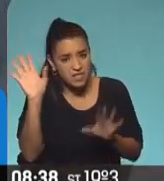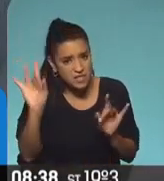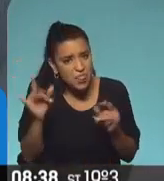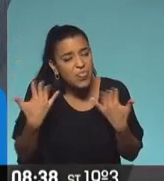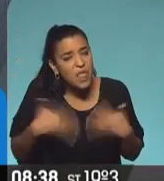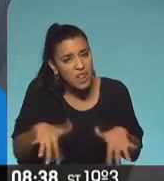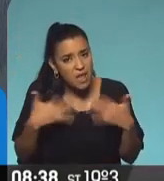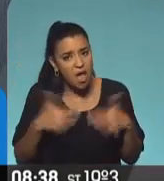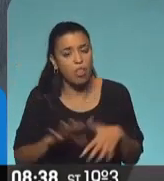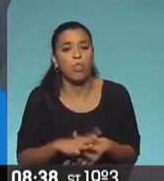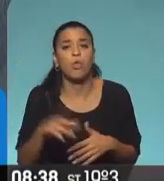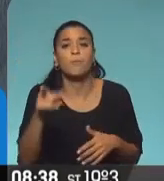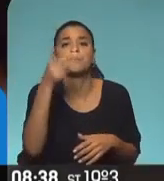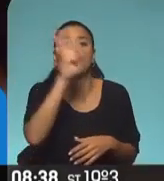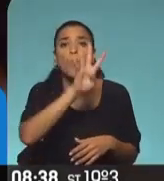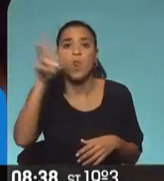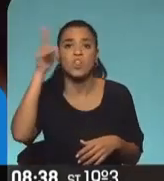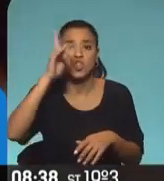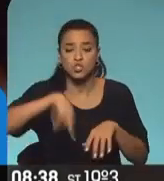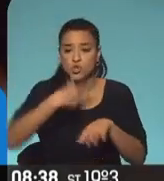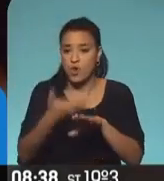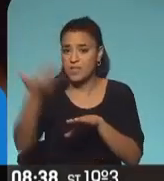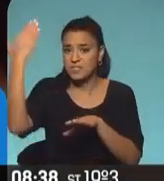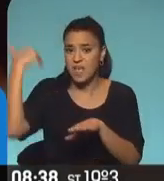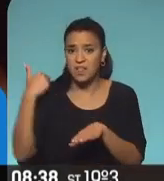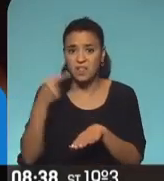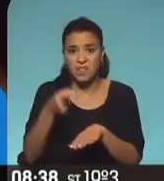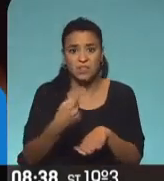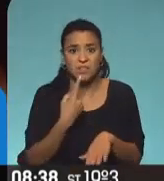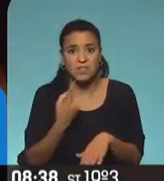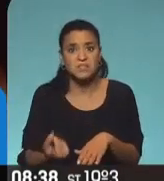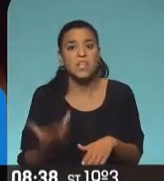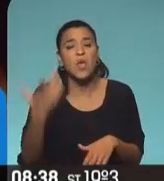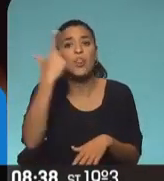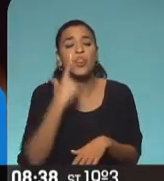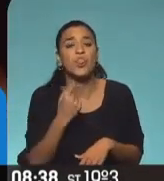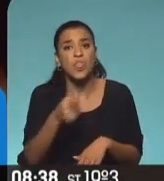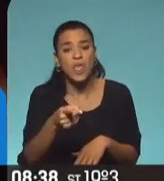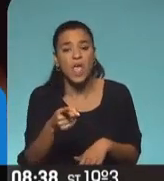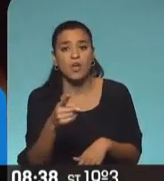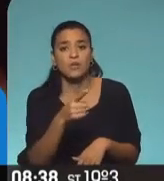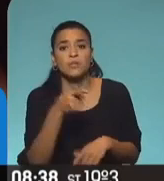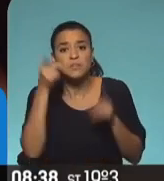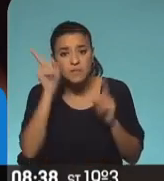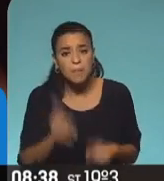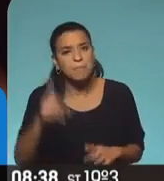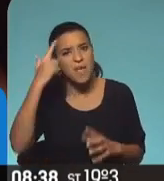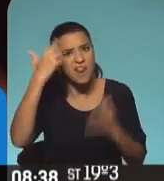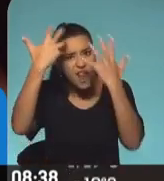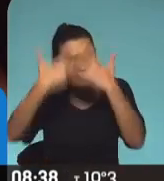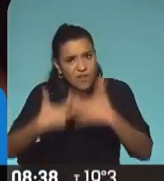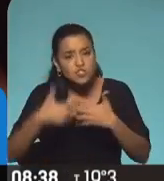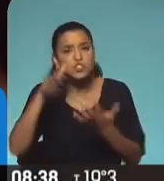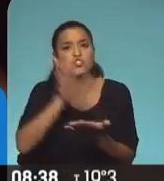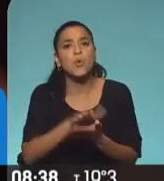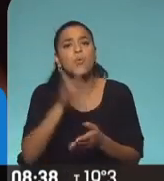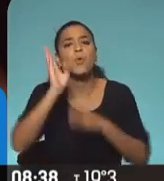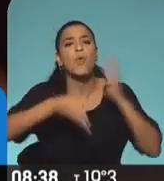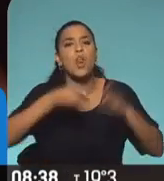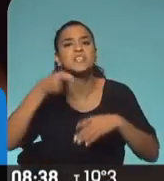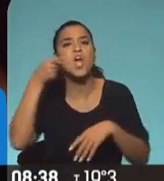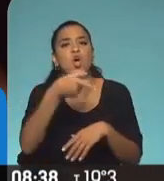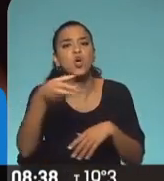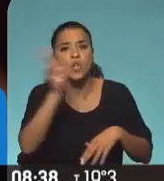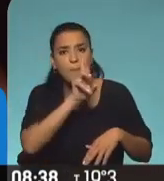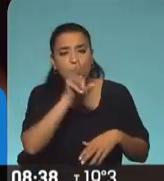hace 48 horas atrás hemos atravesado una jornada donde hemos también ha sido de reflexión frente a la violencia contra la mujer